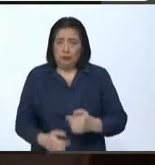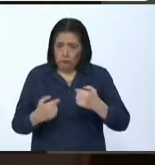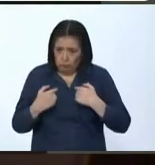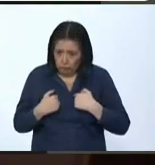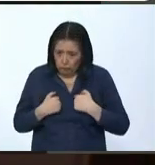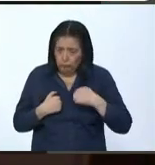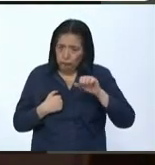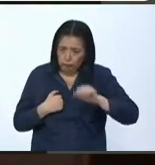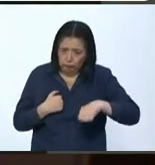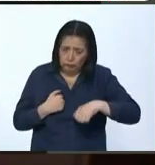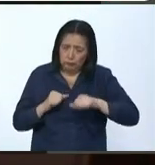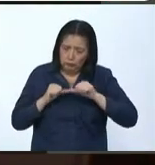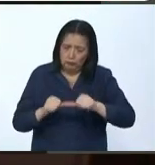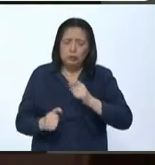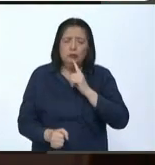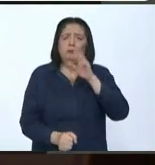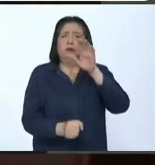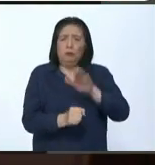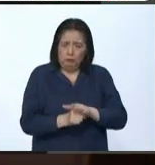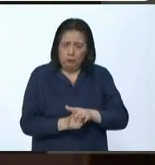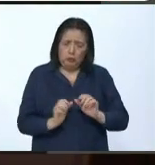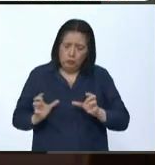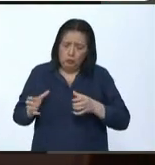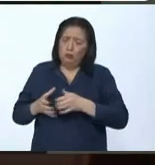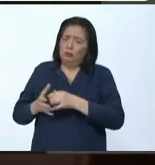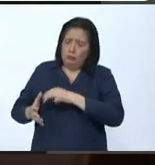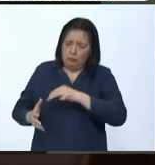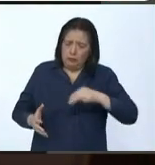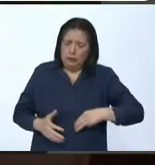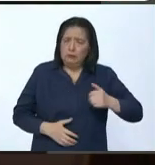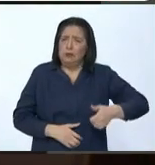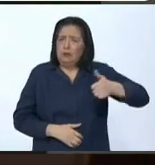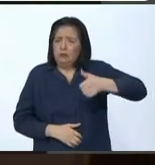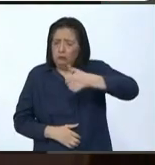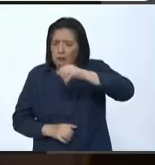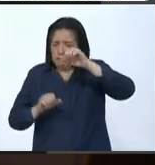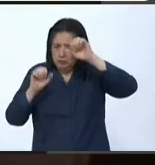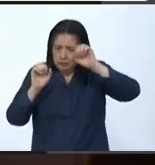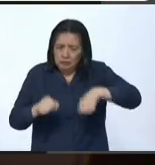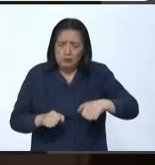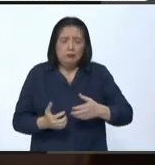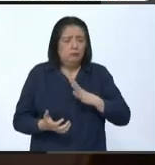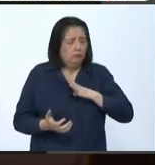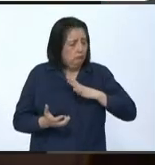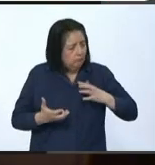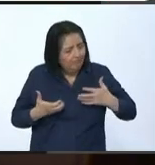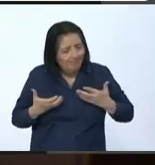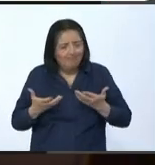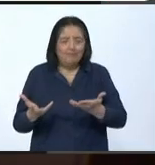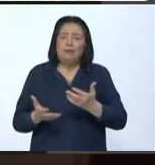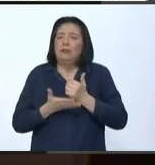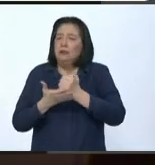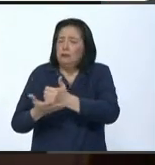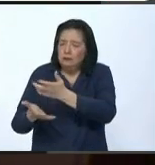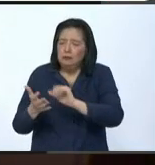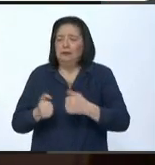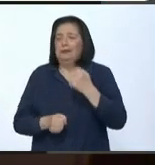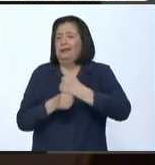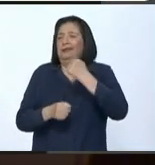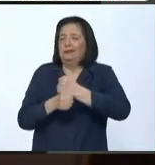Y mantengo mi compromiso junto a los funcionarios y autoridades de allanarme totalmente y cooperar con el trabajo